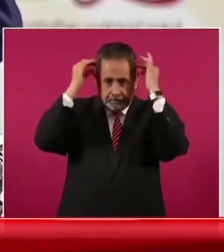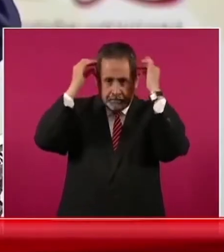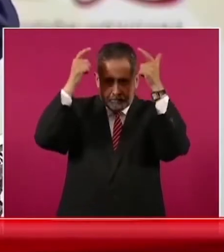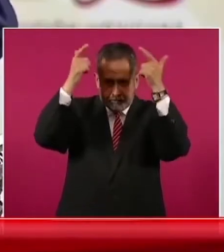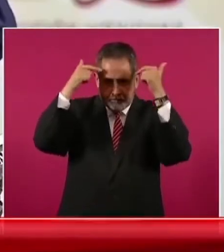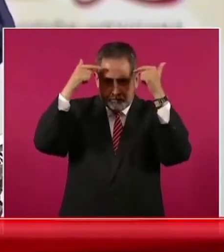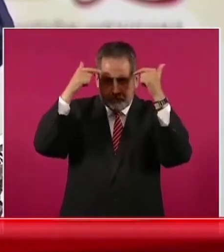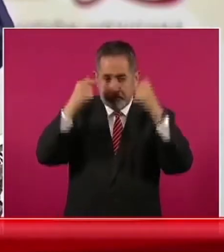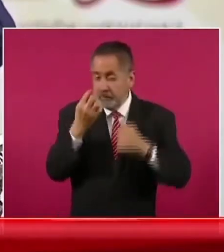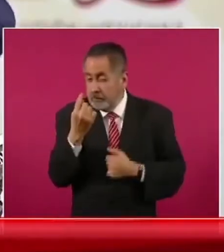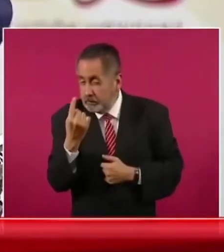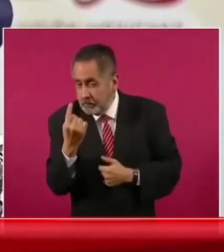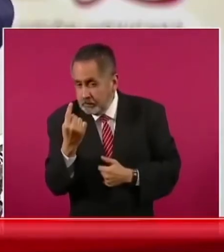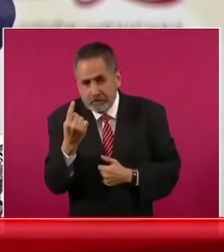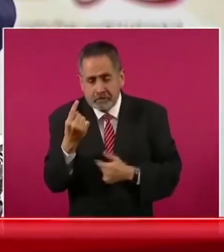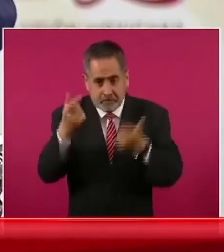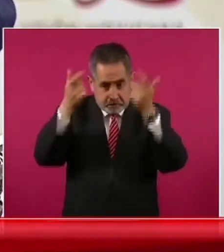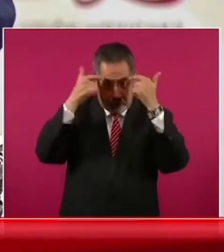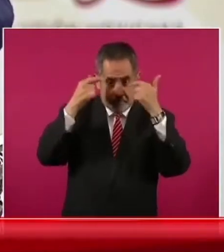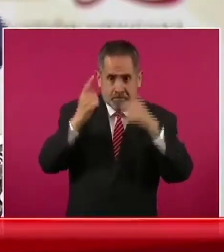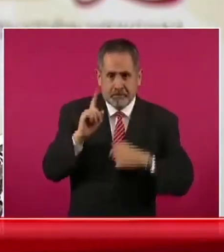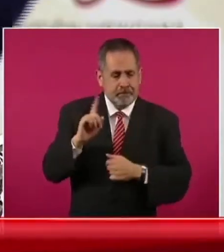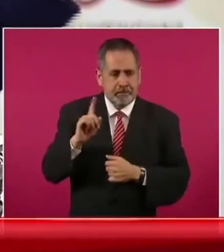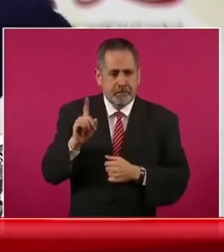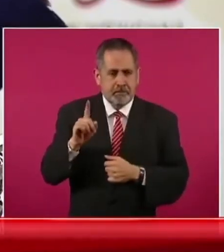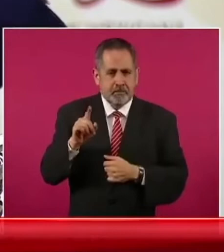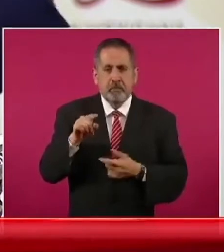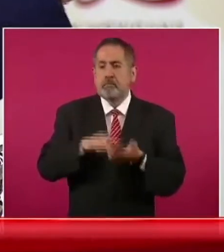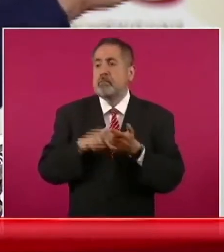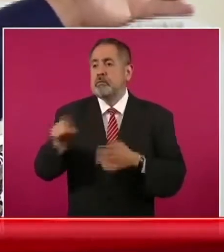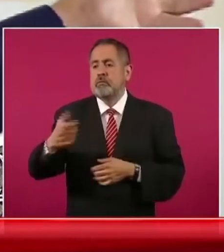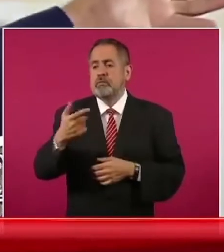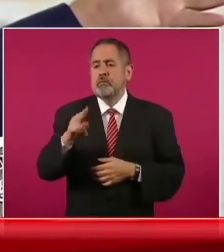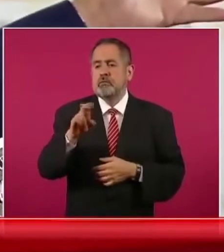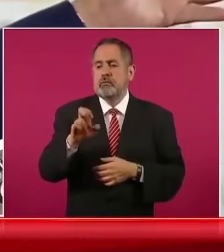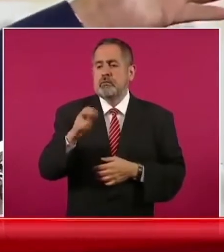pero no una Huejutla